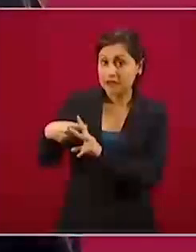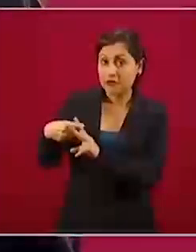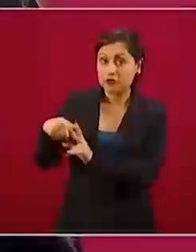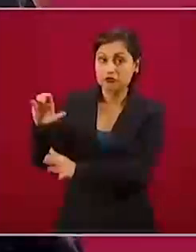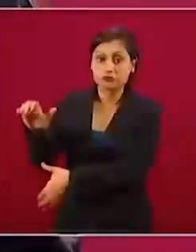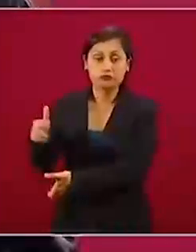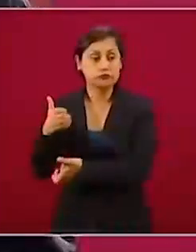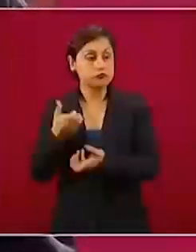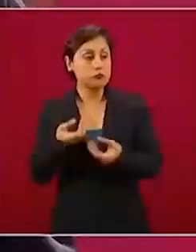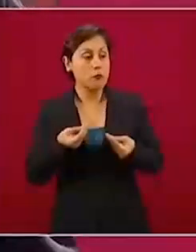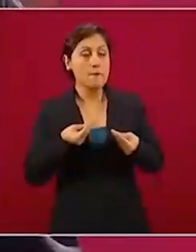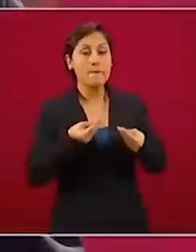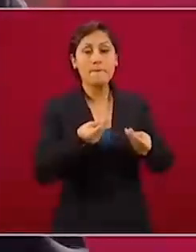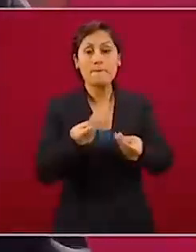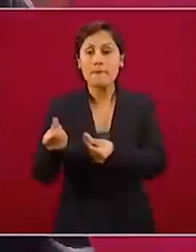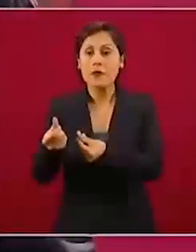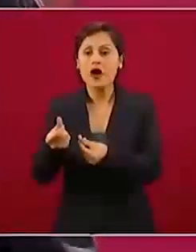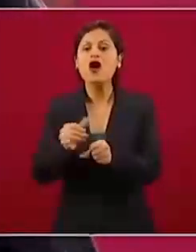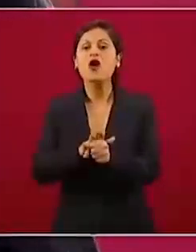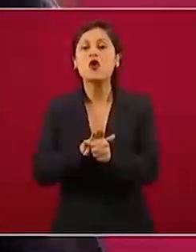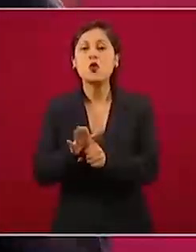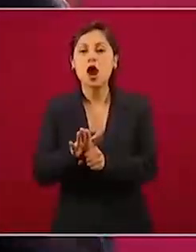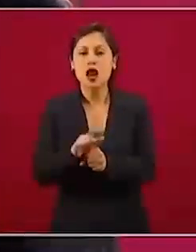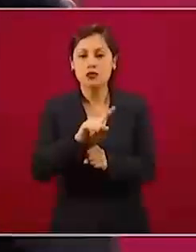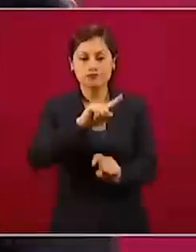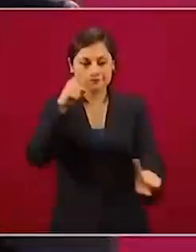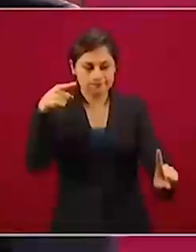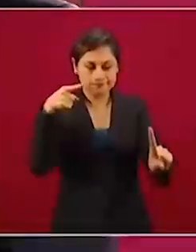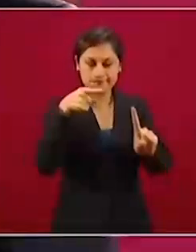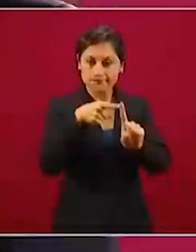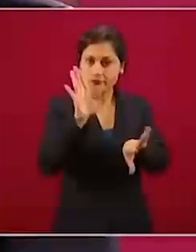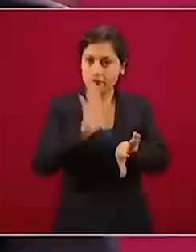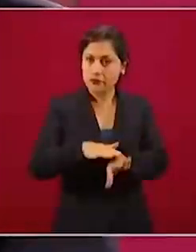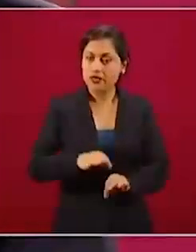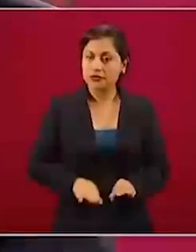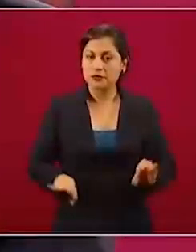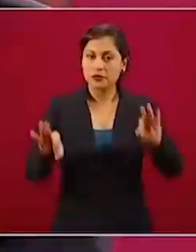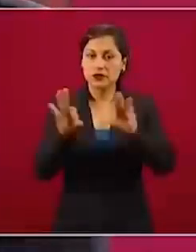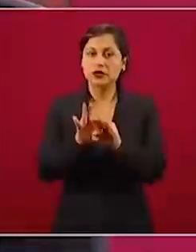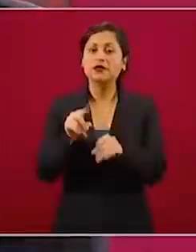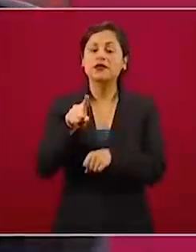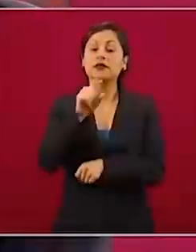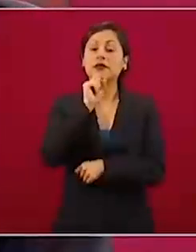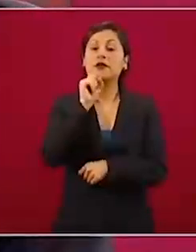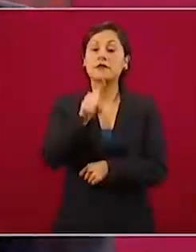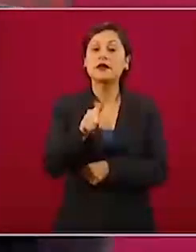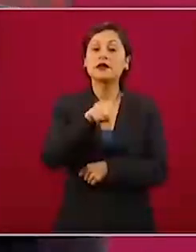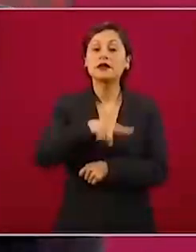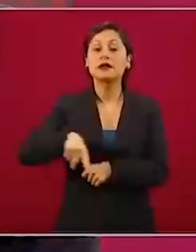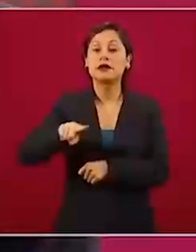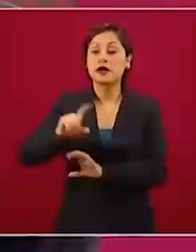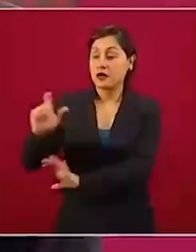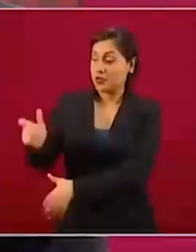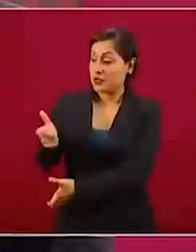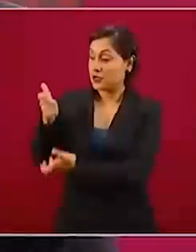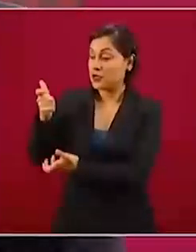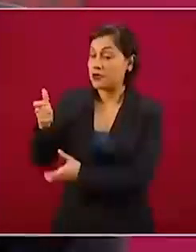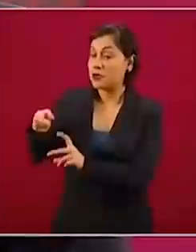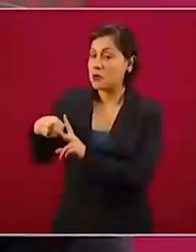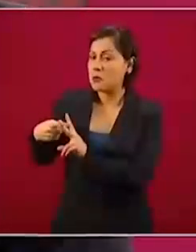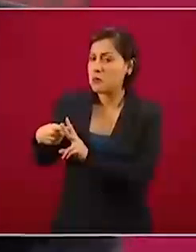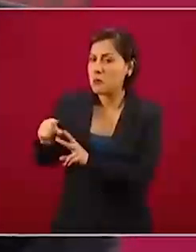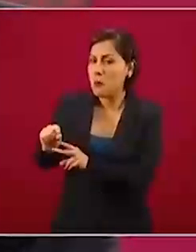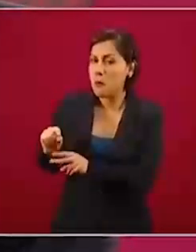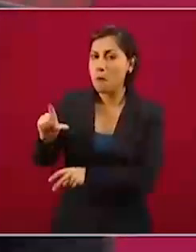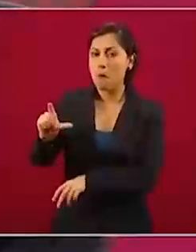a lo básico, inclusive va a aumentar el presupuesto destinado